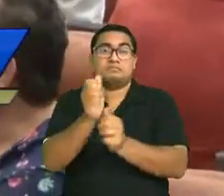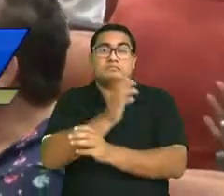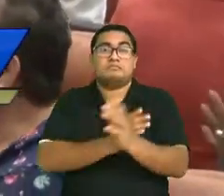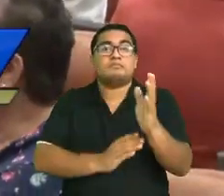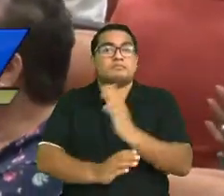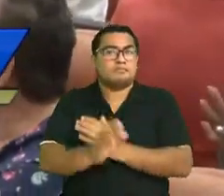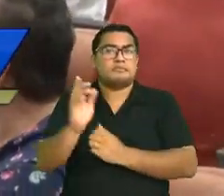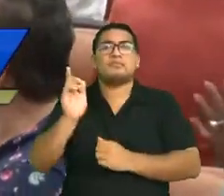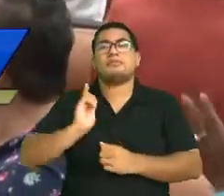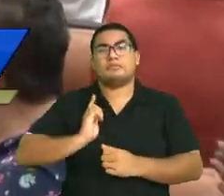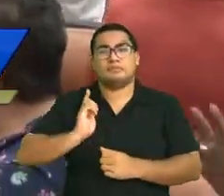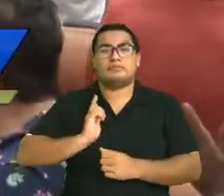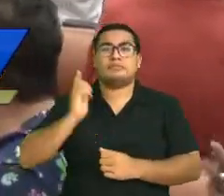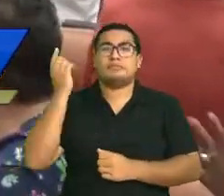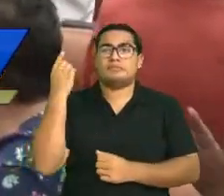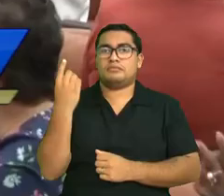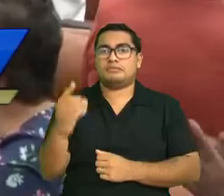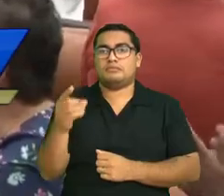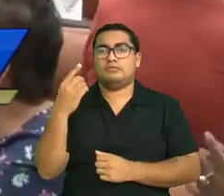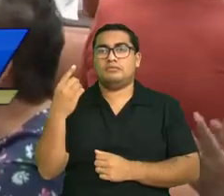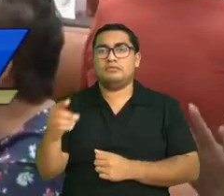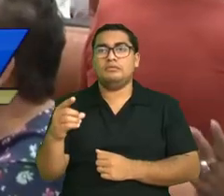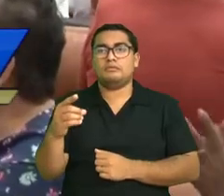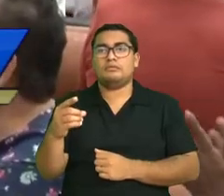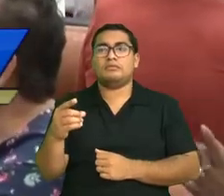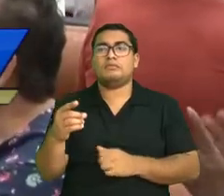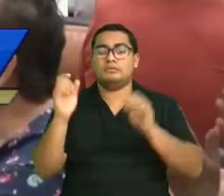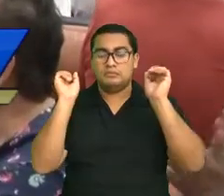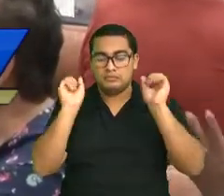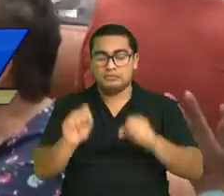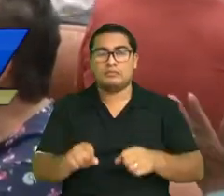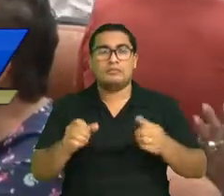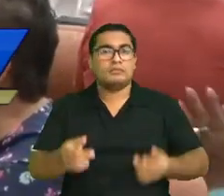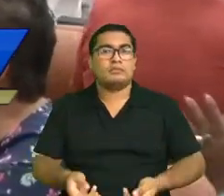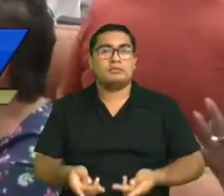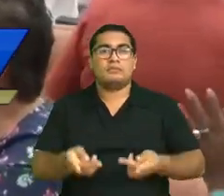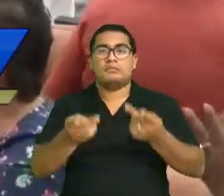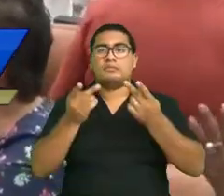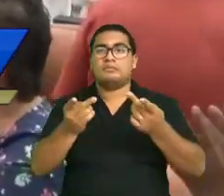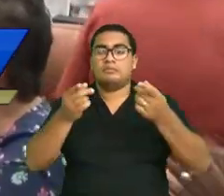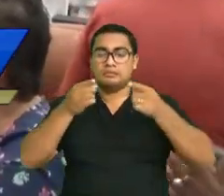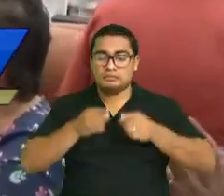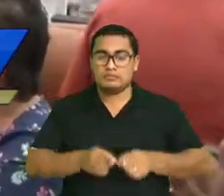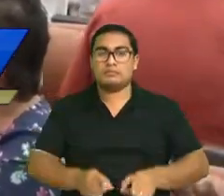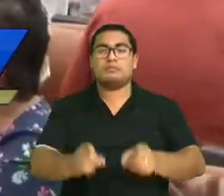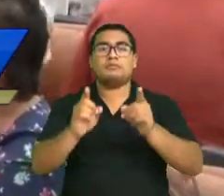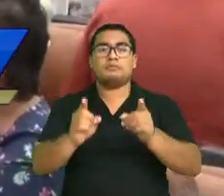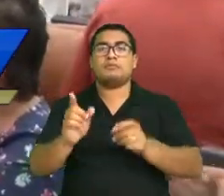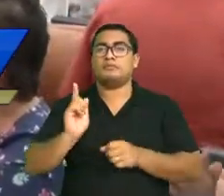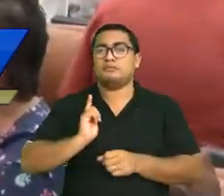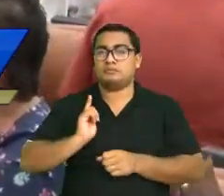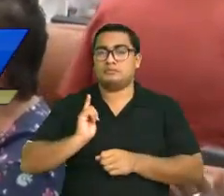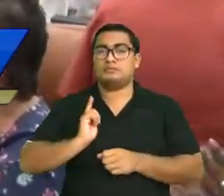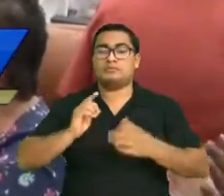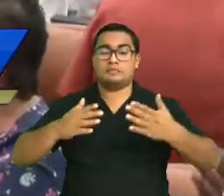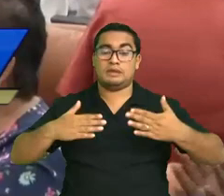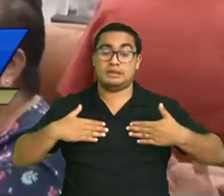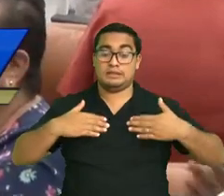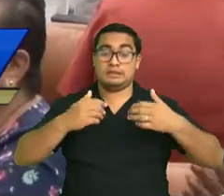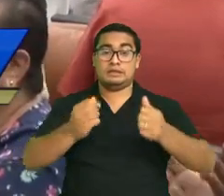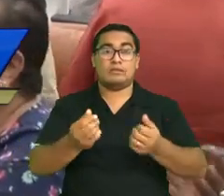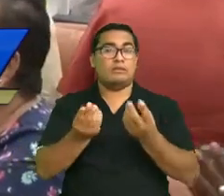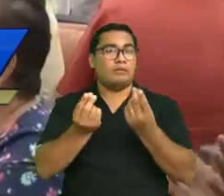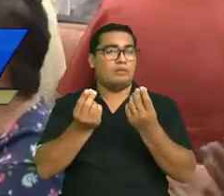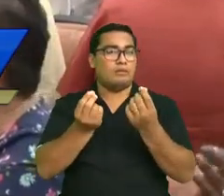derecho a tener una vida digna, a tener salud gratuita, a